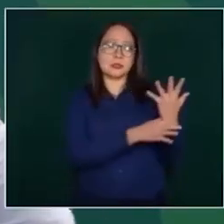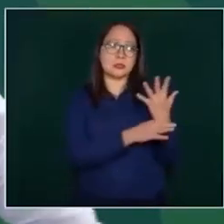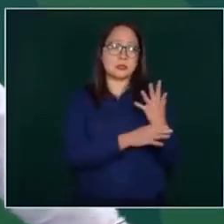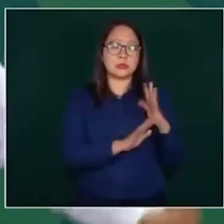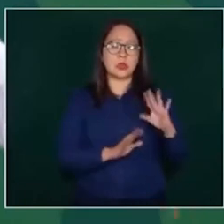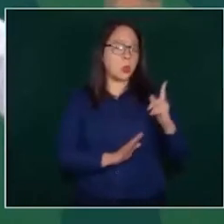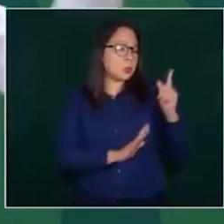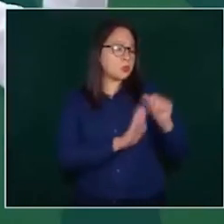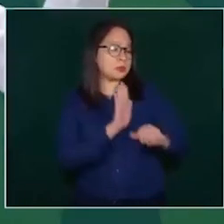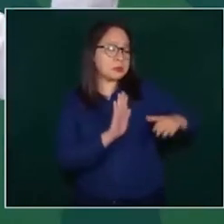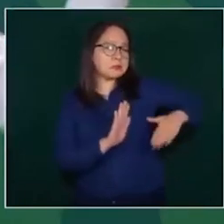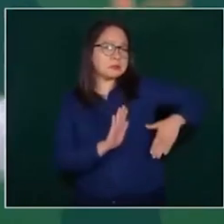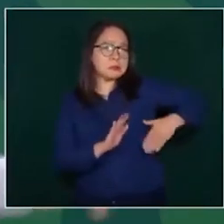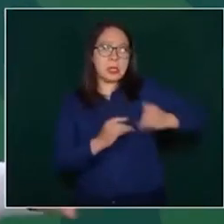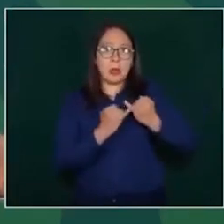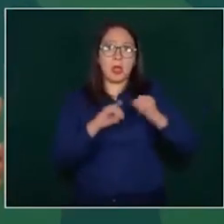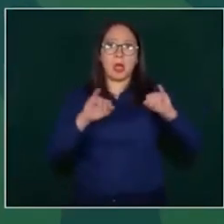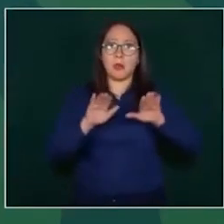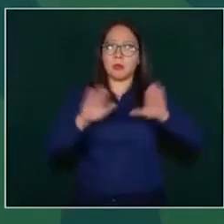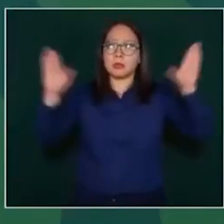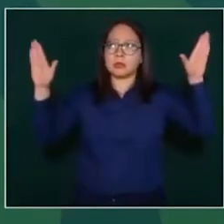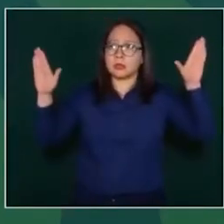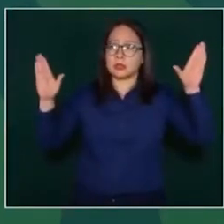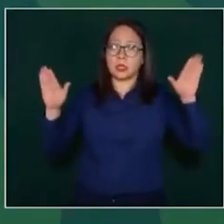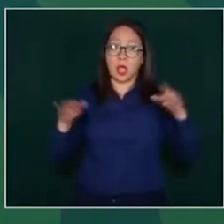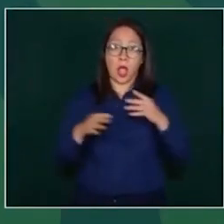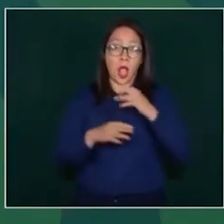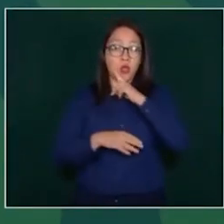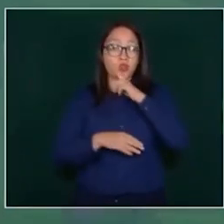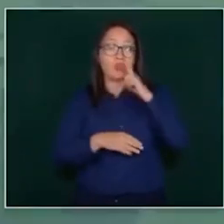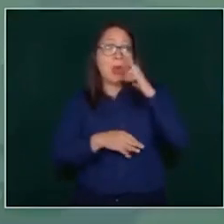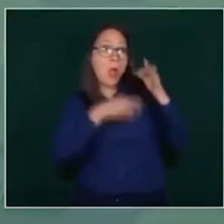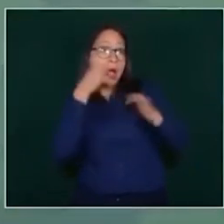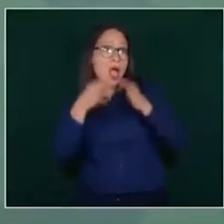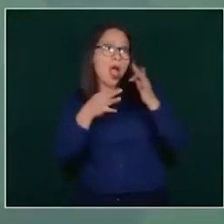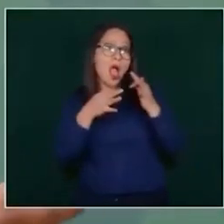pues son procesos,